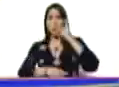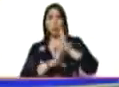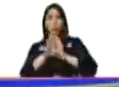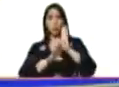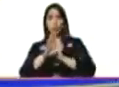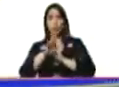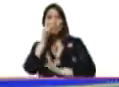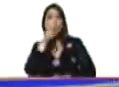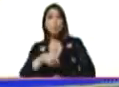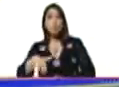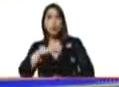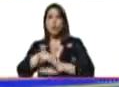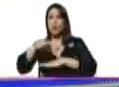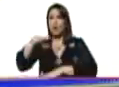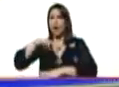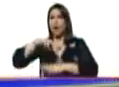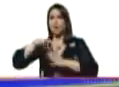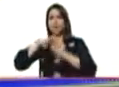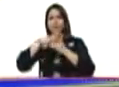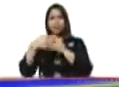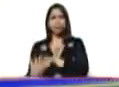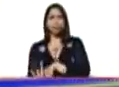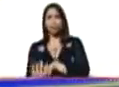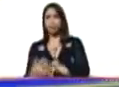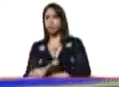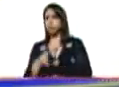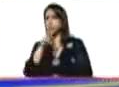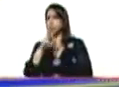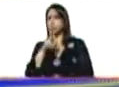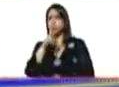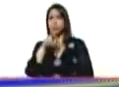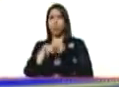ese pueblo que lo dejaron destruido.